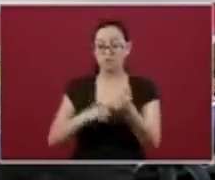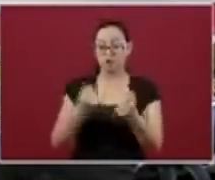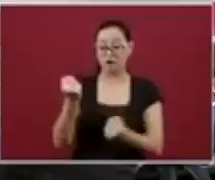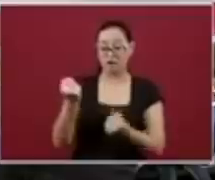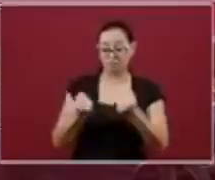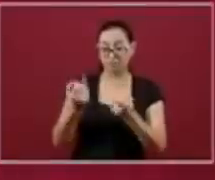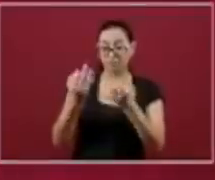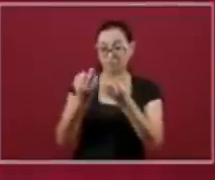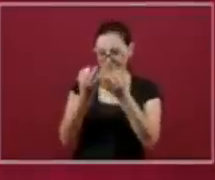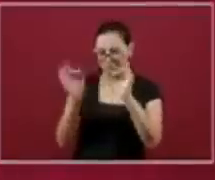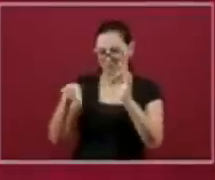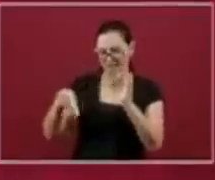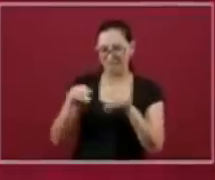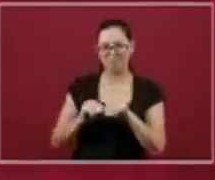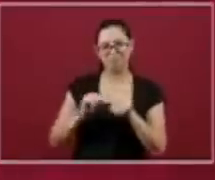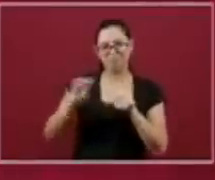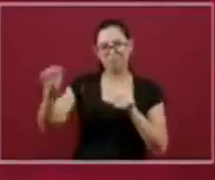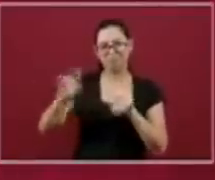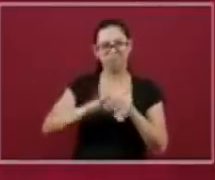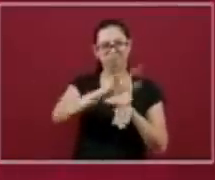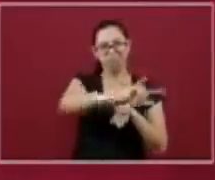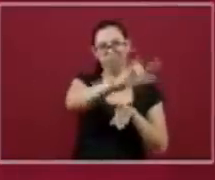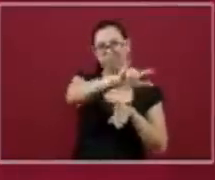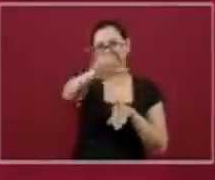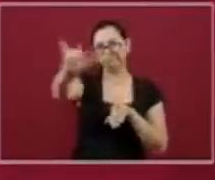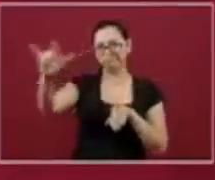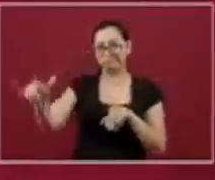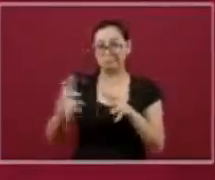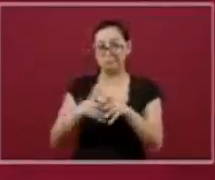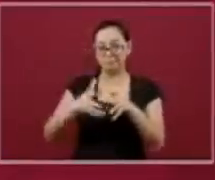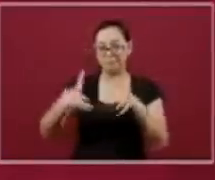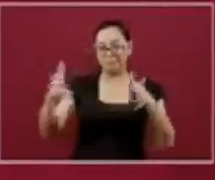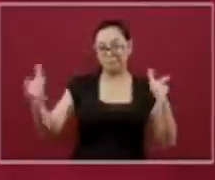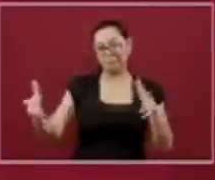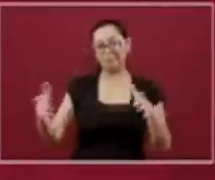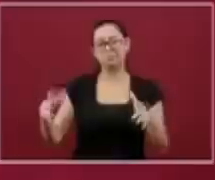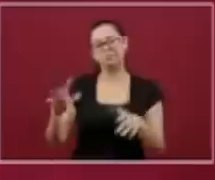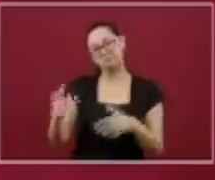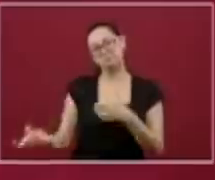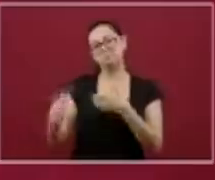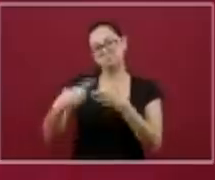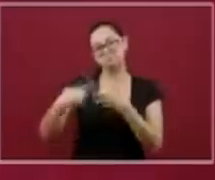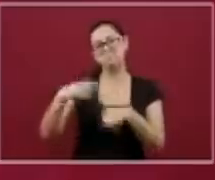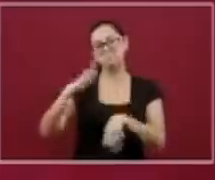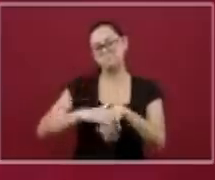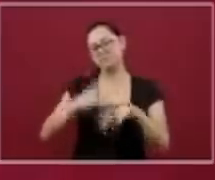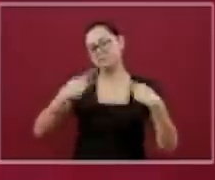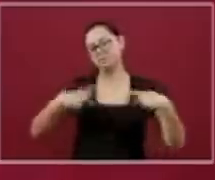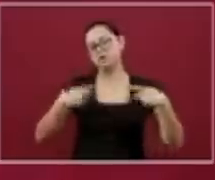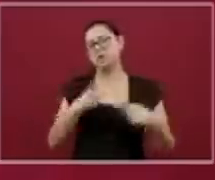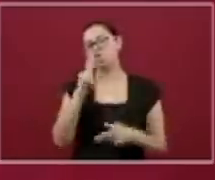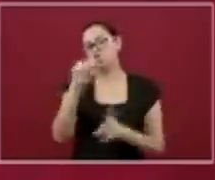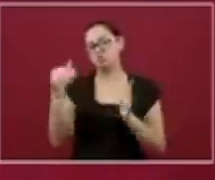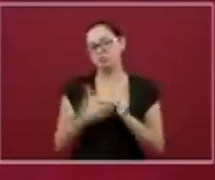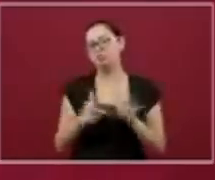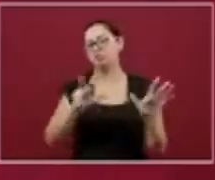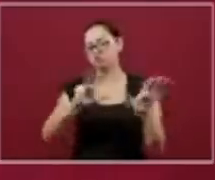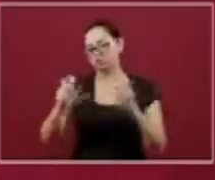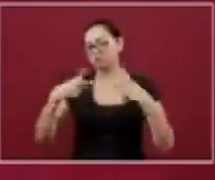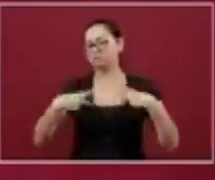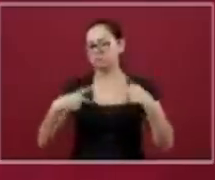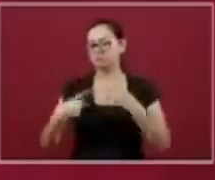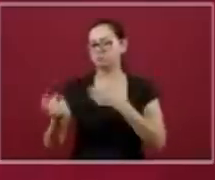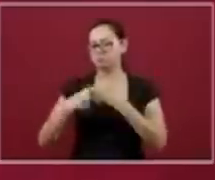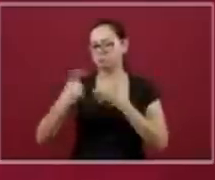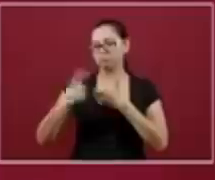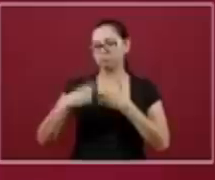tenemos el plan de terminar el año con más o menos 2.800 personas por los consulados móviles